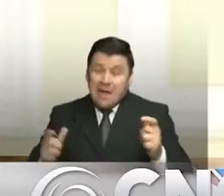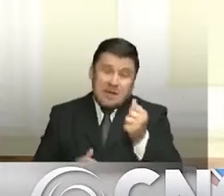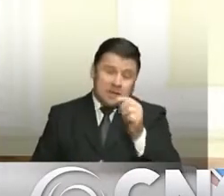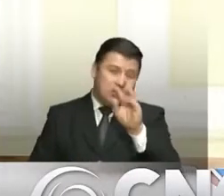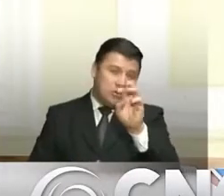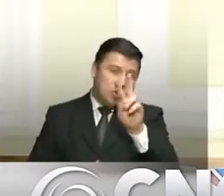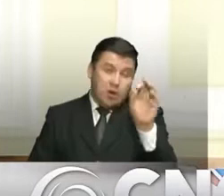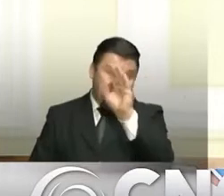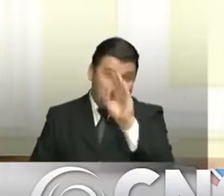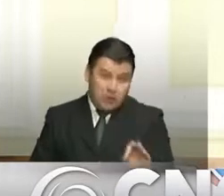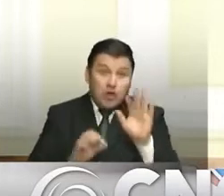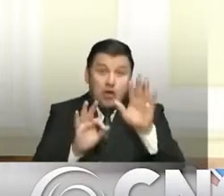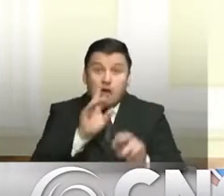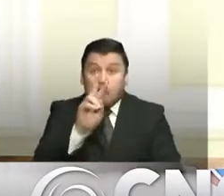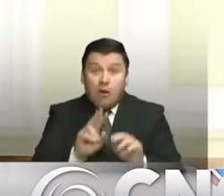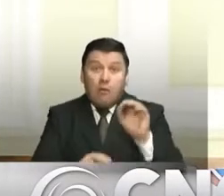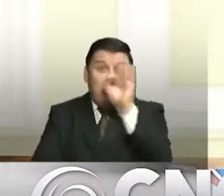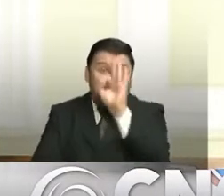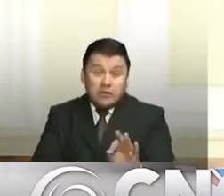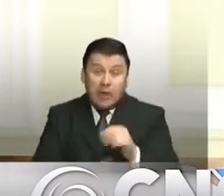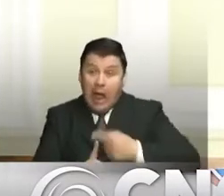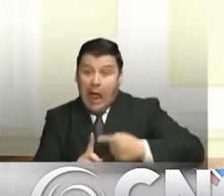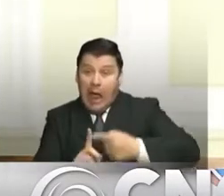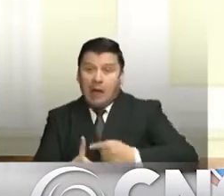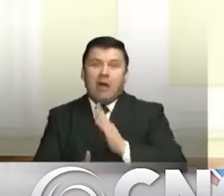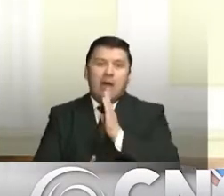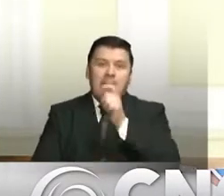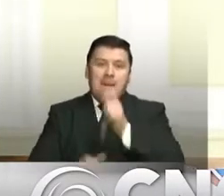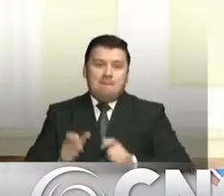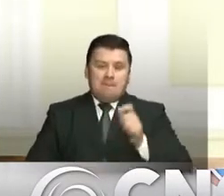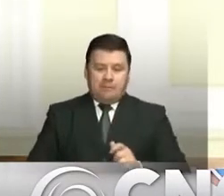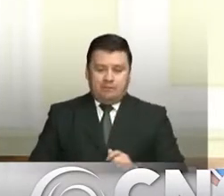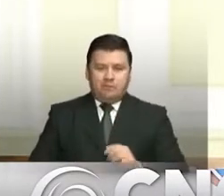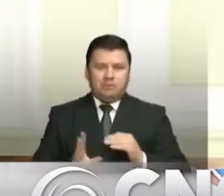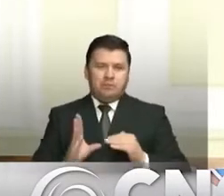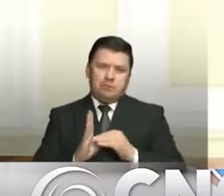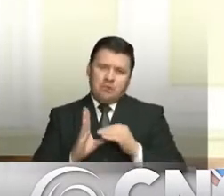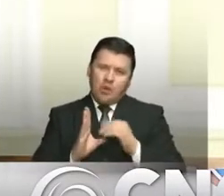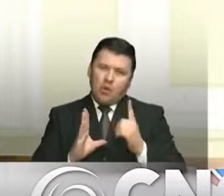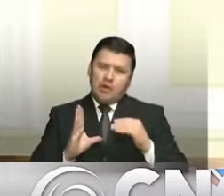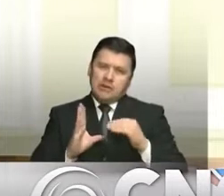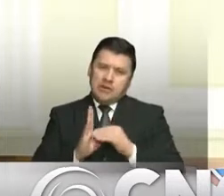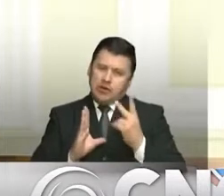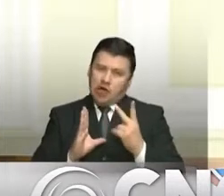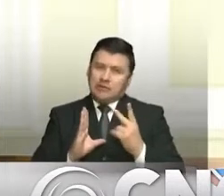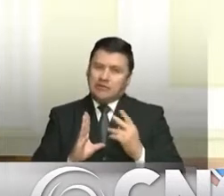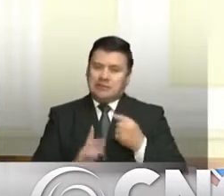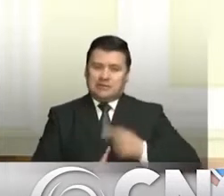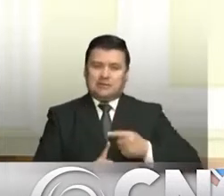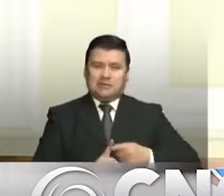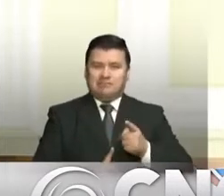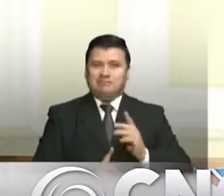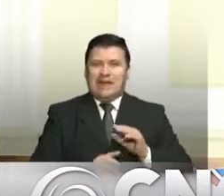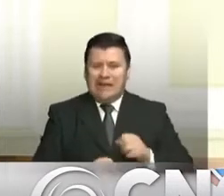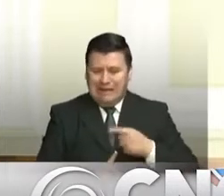82 por ciento de los arriendos en colombia está en cabeza de personas de los estratos 1 2 y 3 es decir son